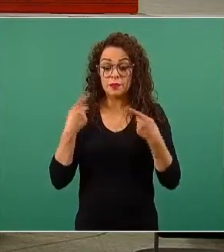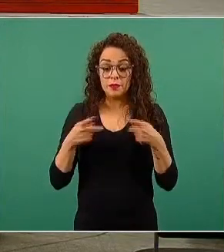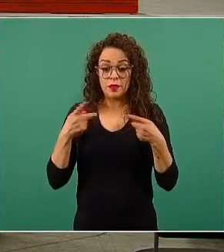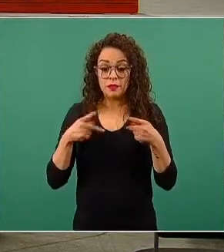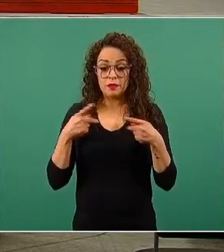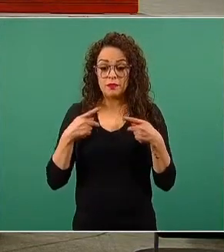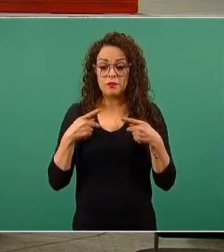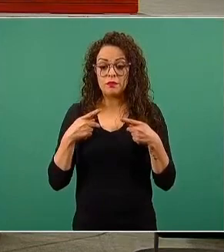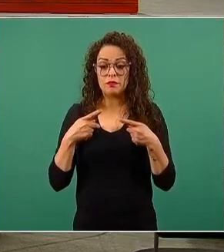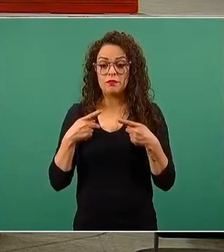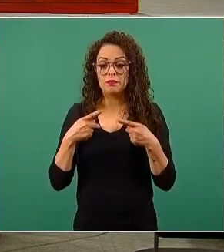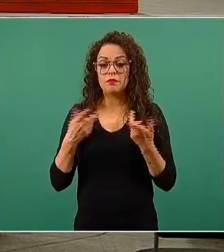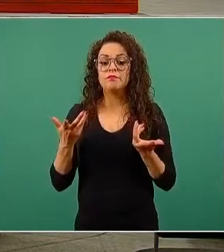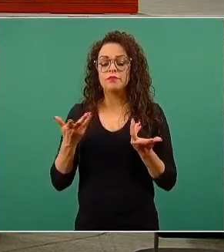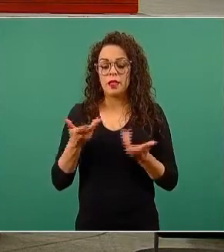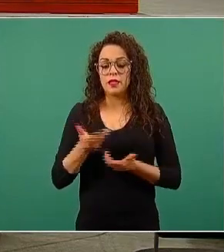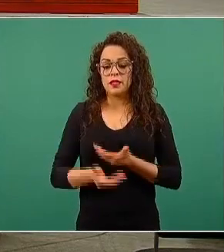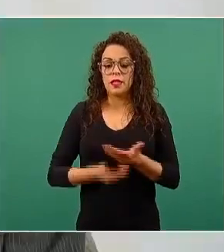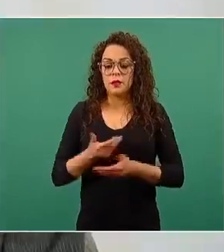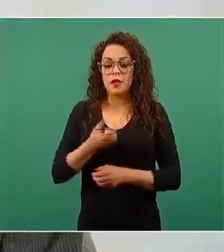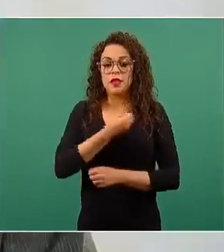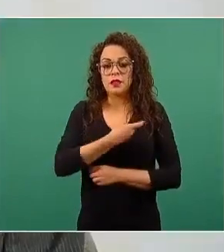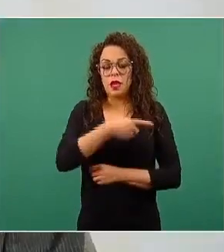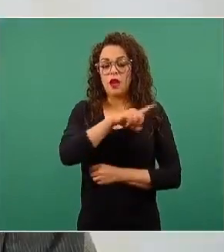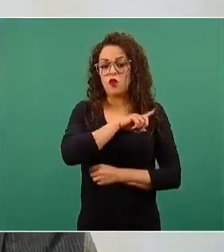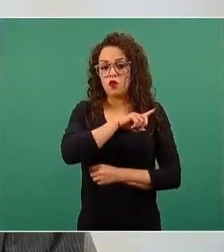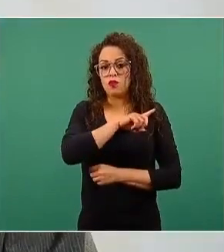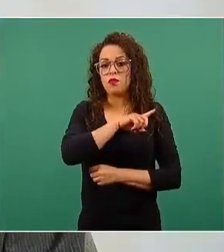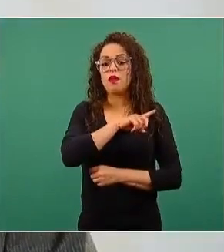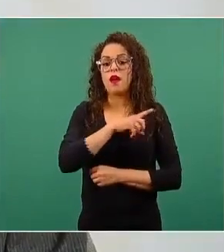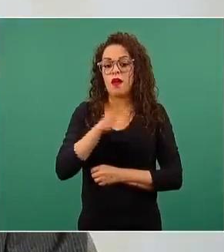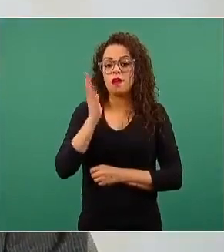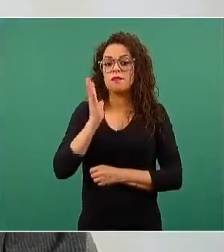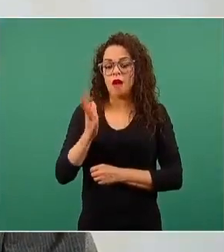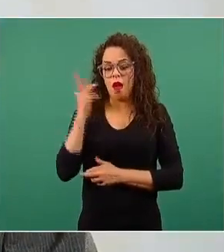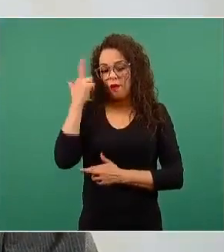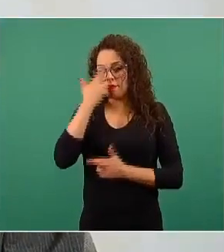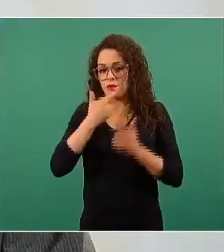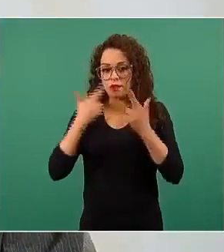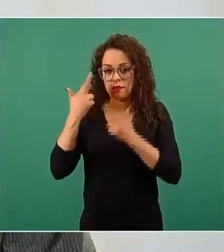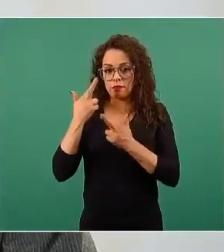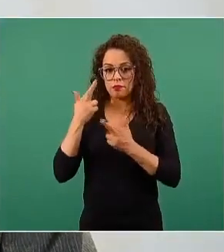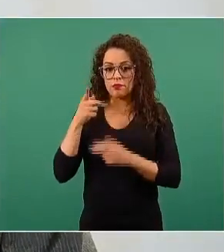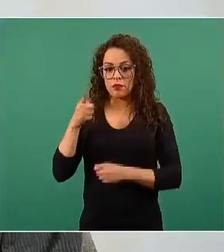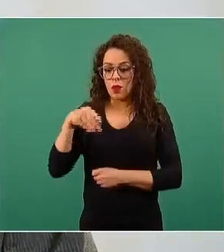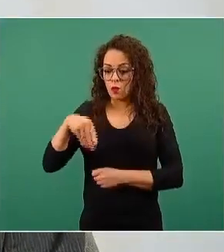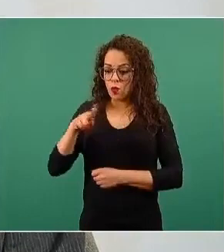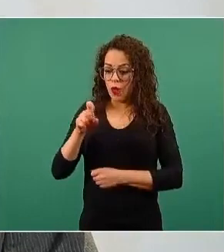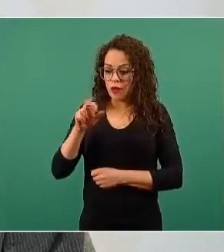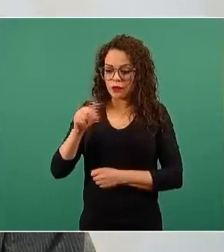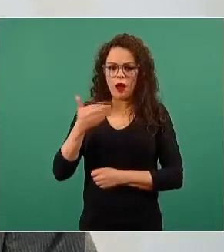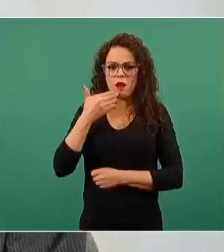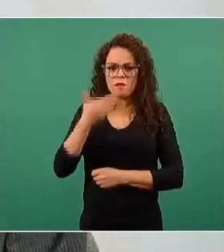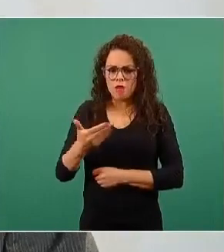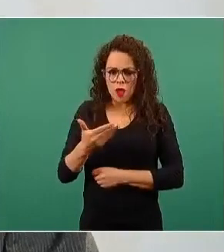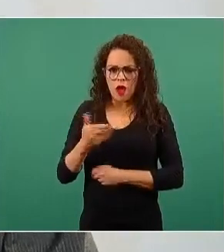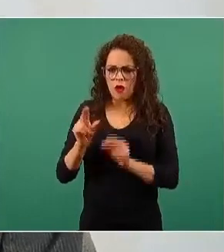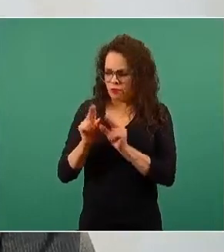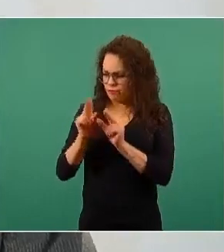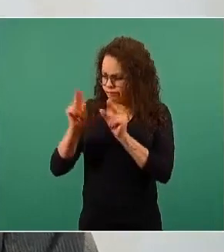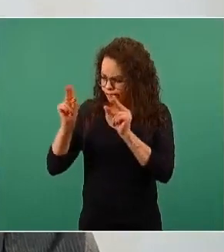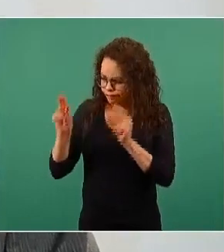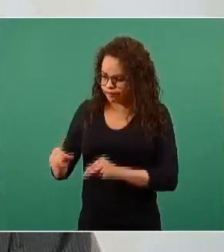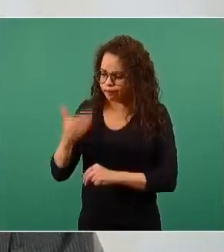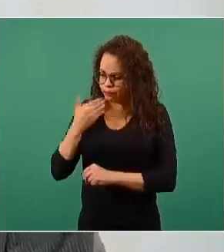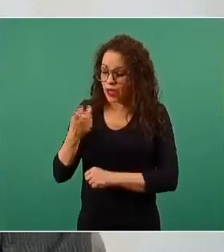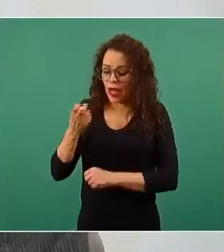fueron captadas por los servicios de salud. Las muestras estaban en buenas condiciones, en ultracongelación, de tal manera que